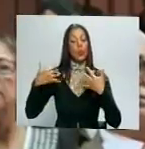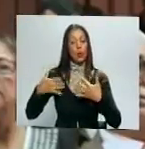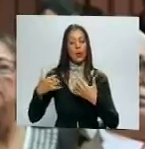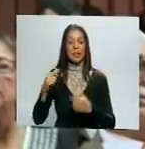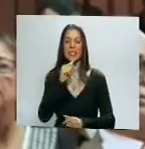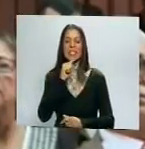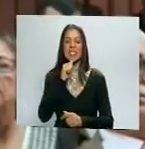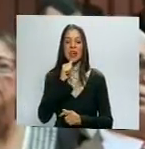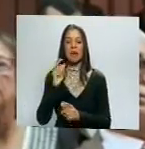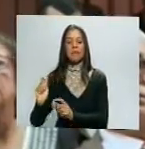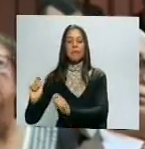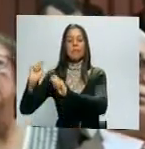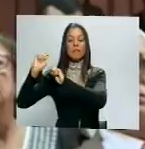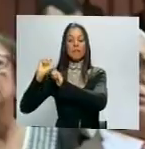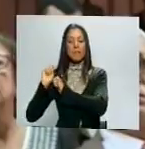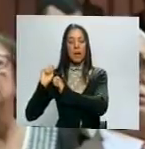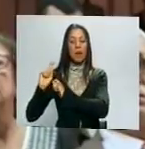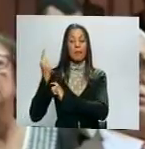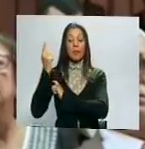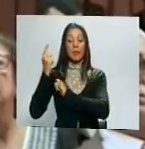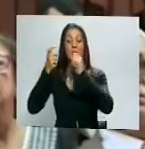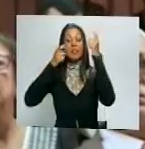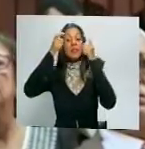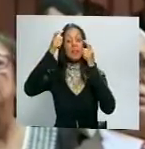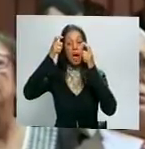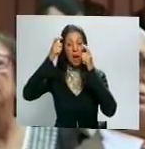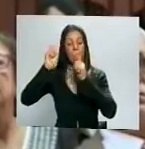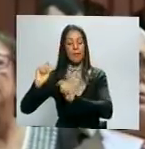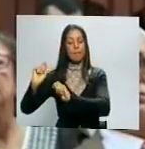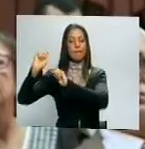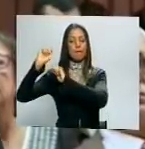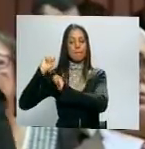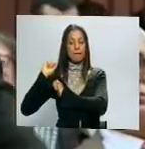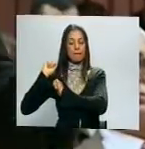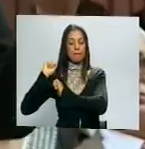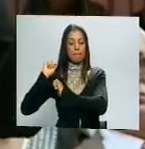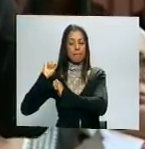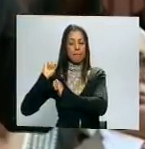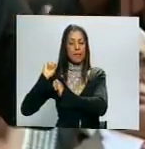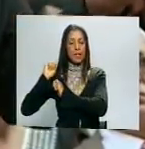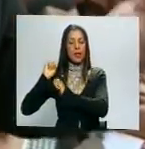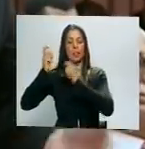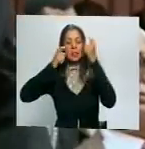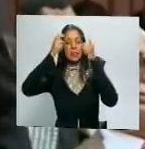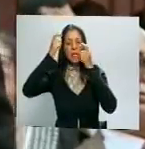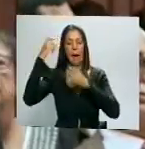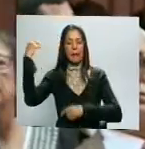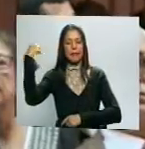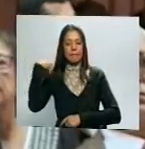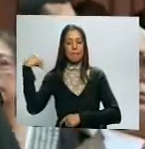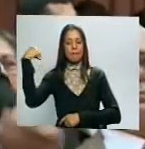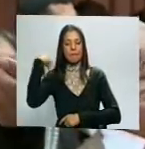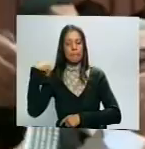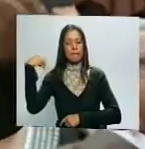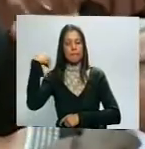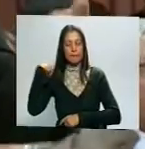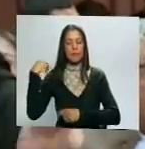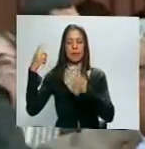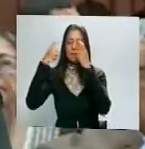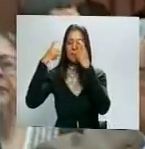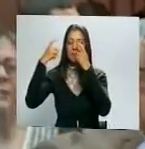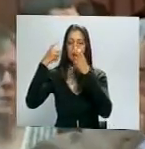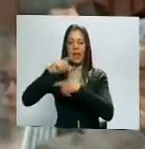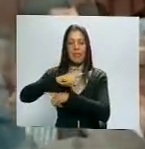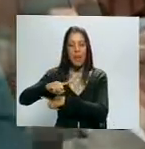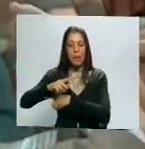encomendó en primero nuestro comandante supremo. Chávez siempre nos instaba a que debíamos